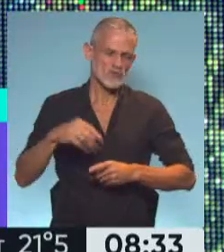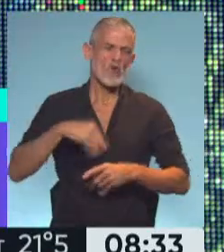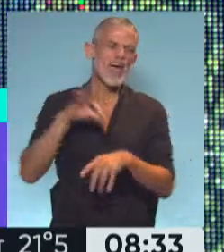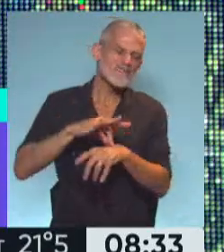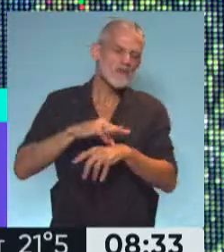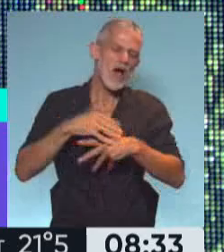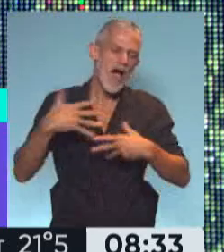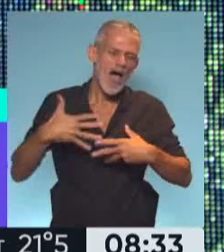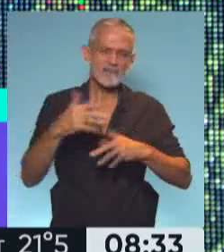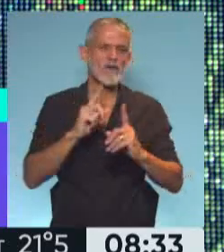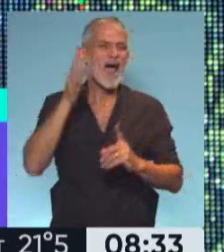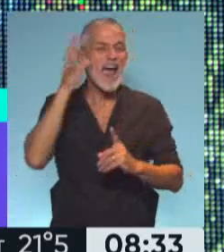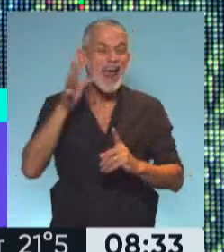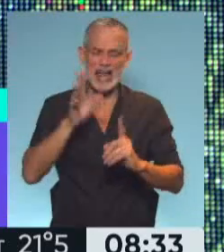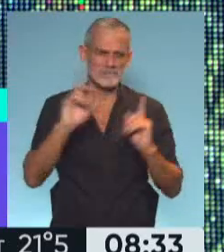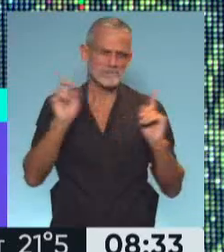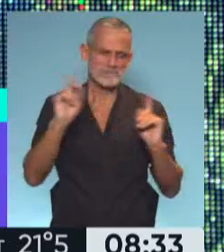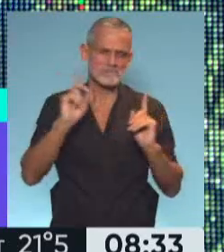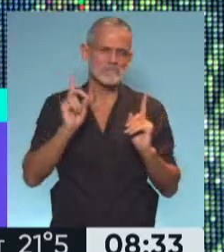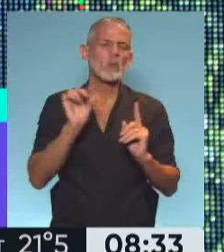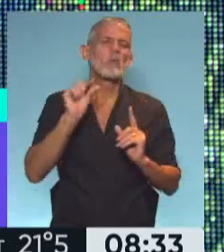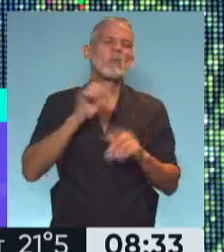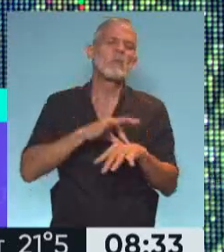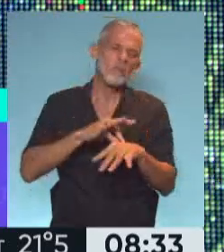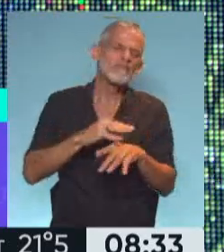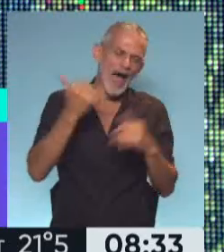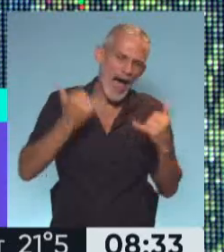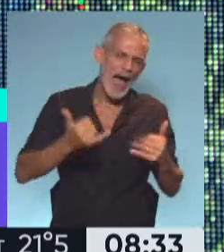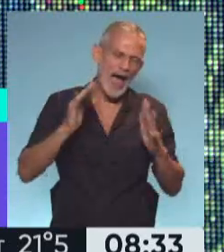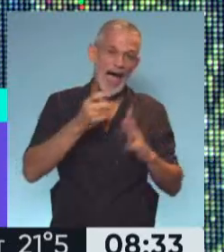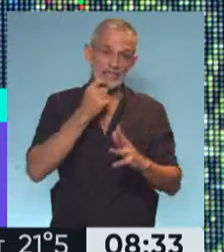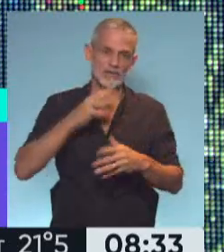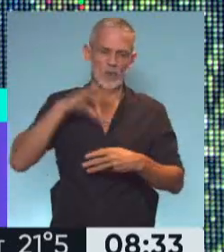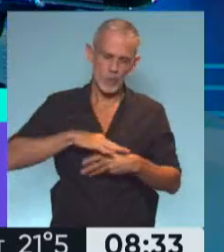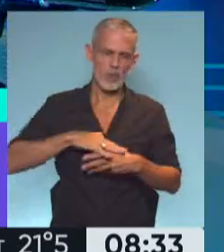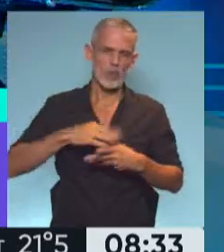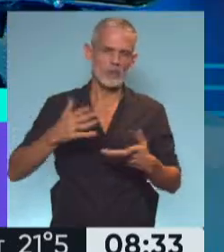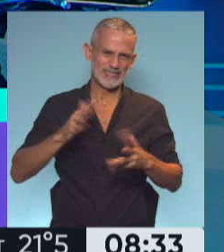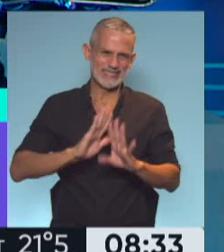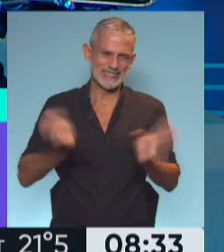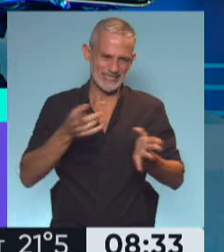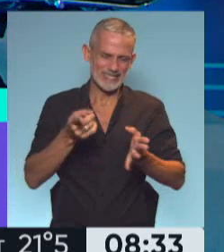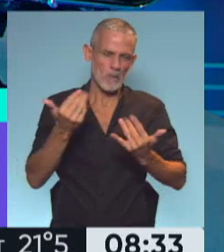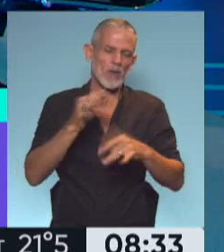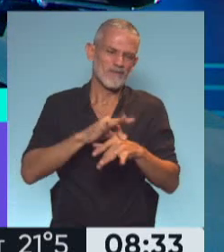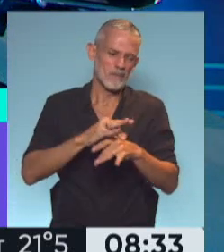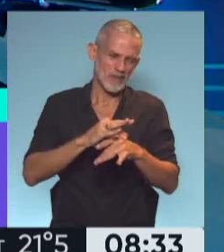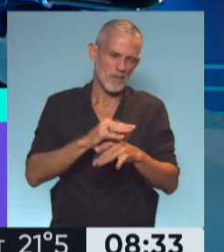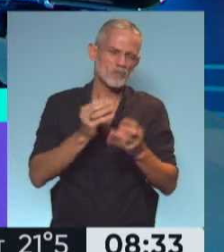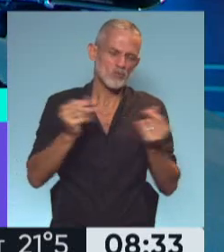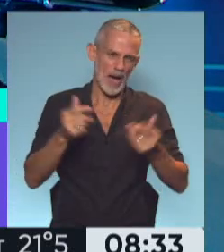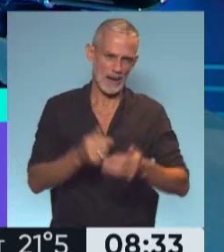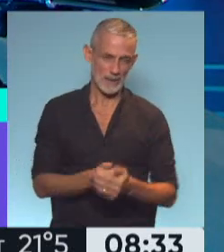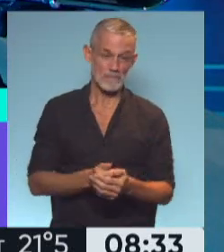enferme gravemente. Una pequeña enfermedad vamos a tener si el virus se replica. Ahora, a propósito de los casos graves,